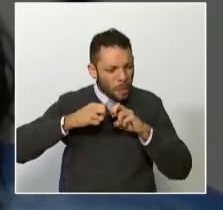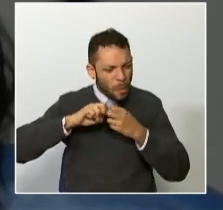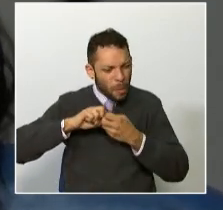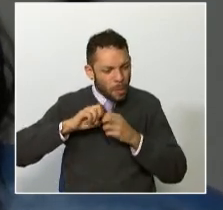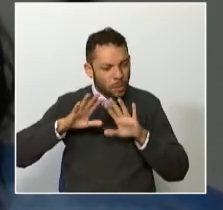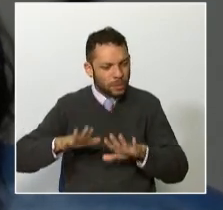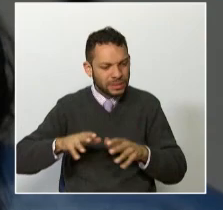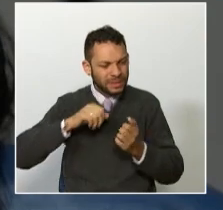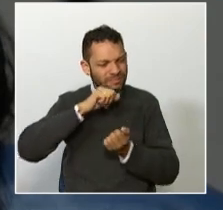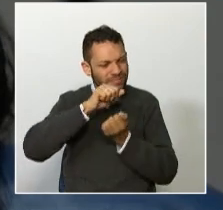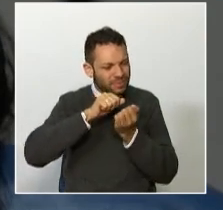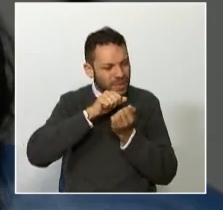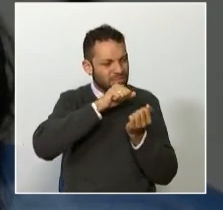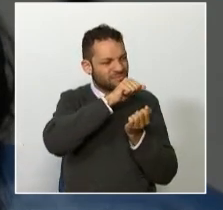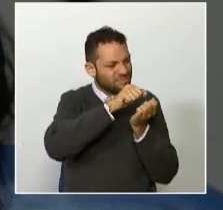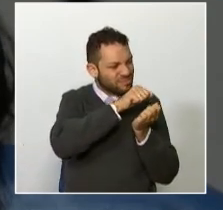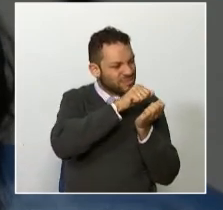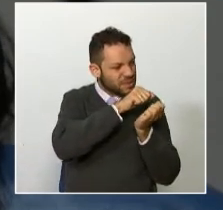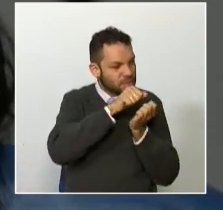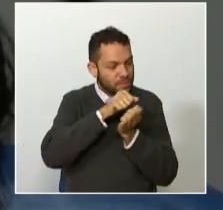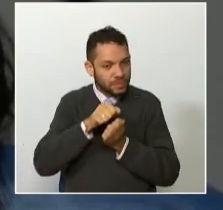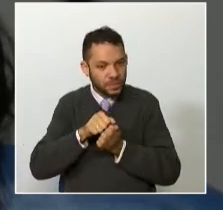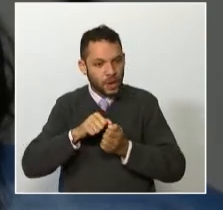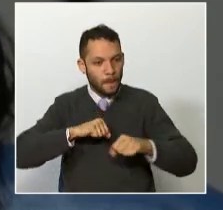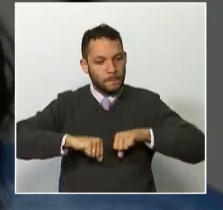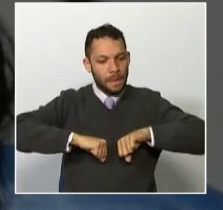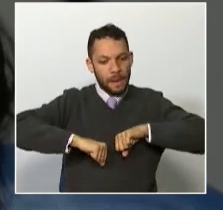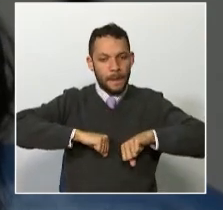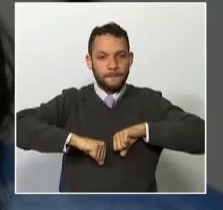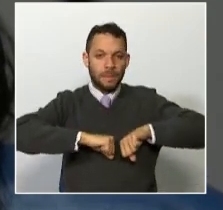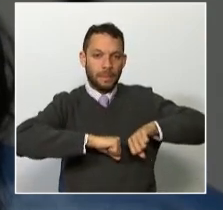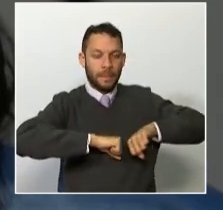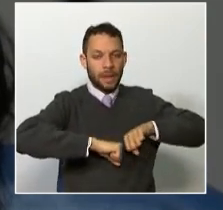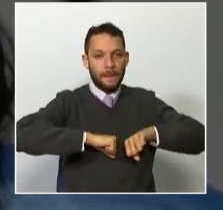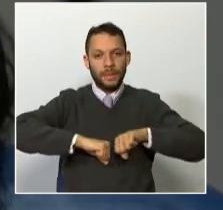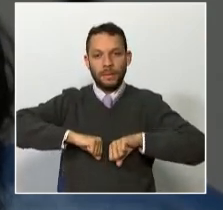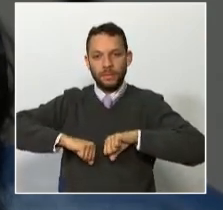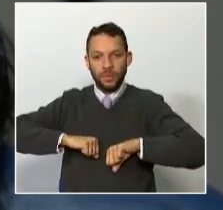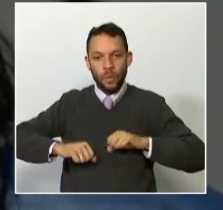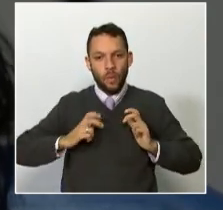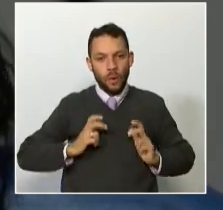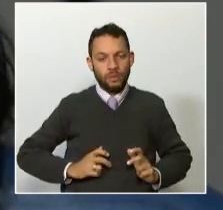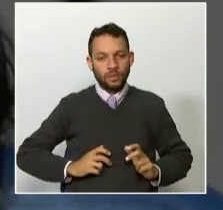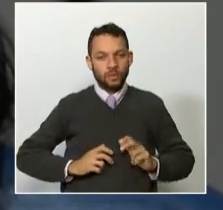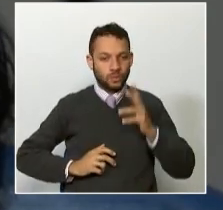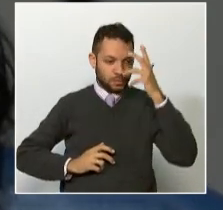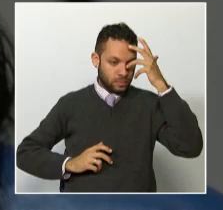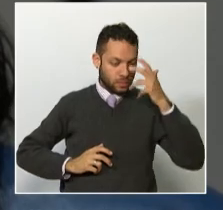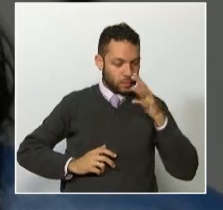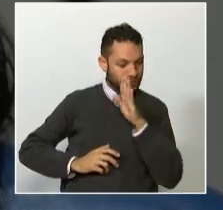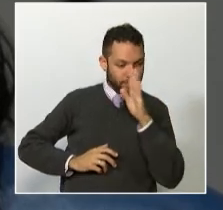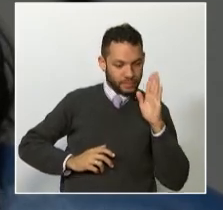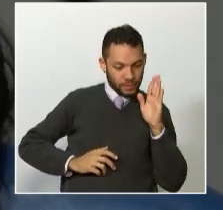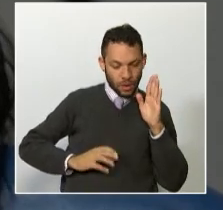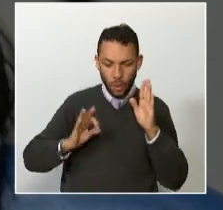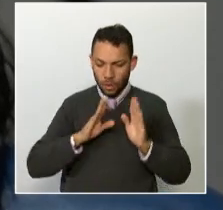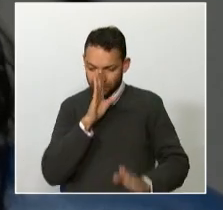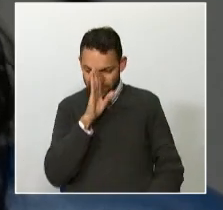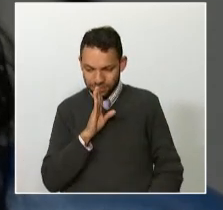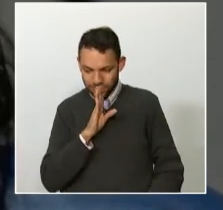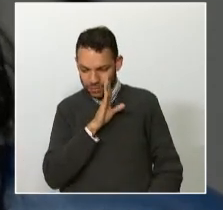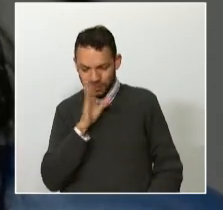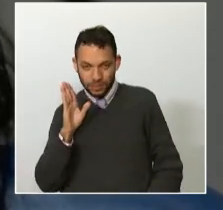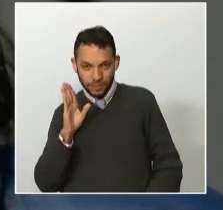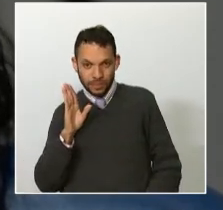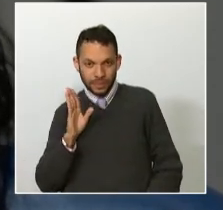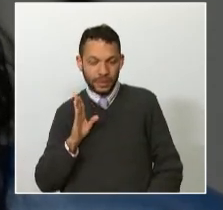lado y es como si hiciéramos ejercicio solamente por un lado. No es que ella sea con una deformidad ni nada, sino